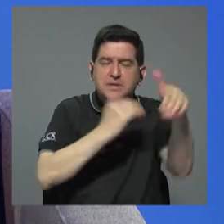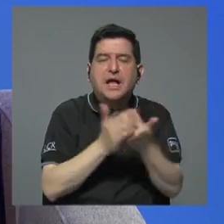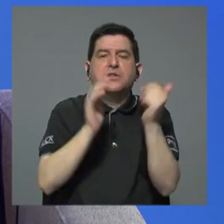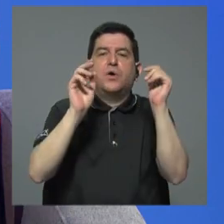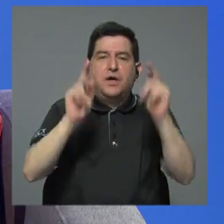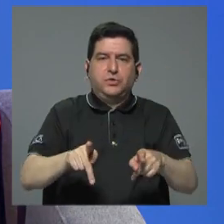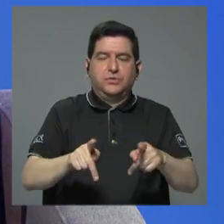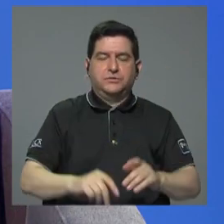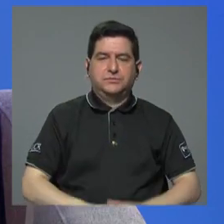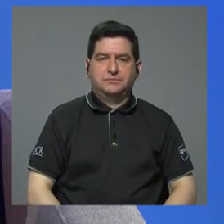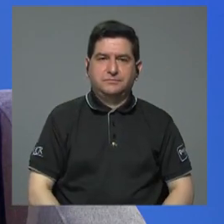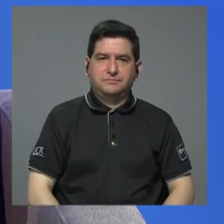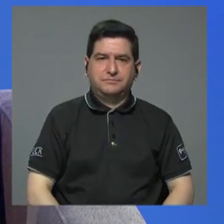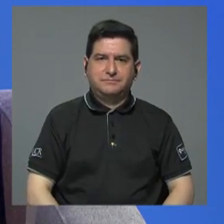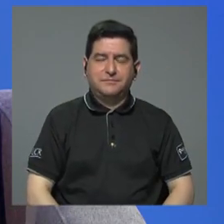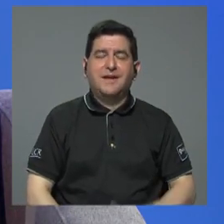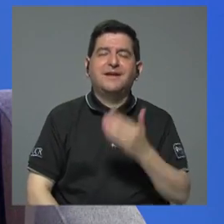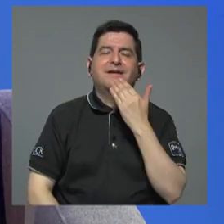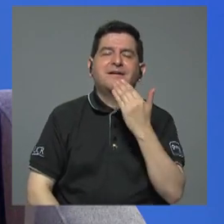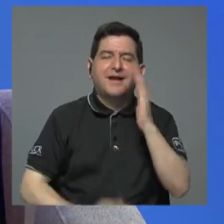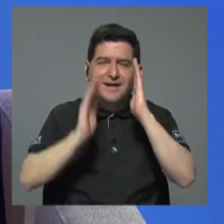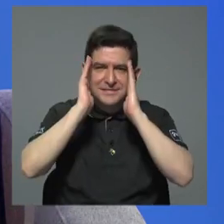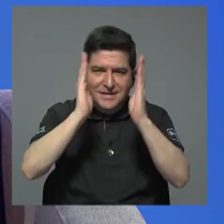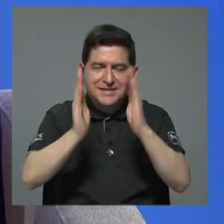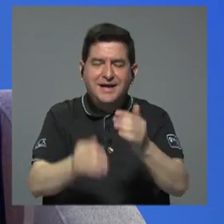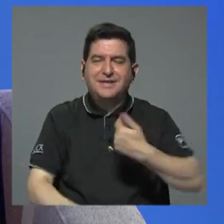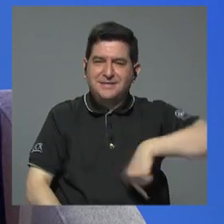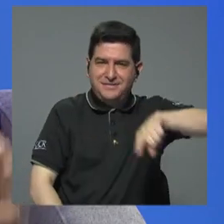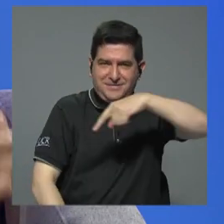ellas. Así que bueno, gracias por mantenerse con